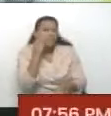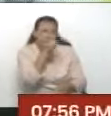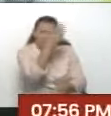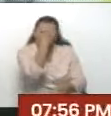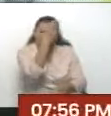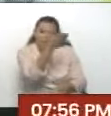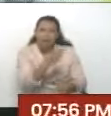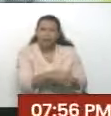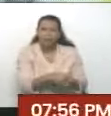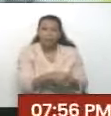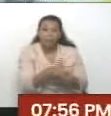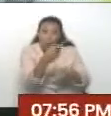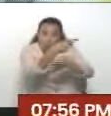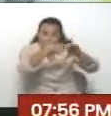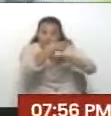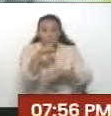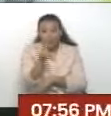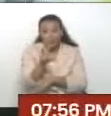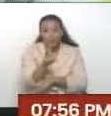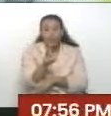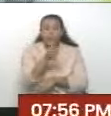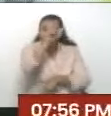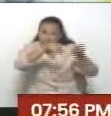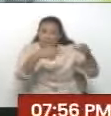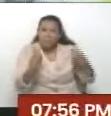pero ustedes tienen gobierno en Venezuela, migrantes.